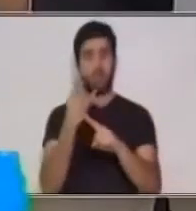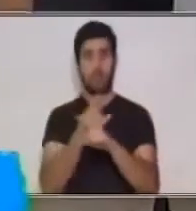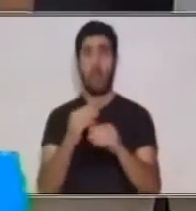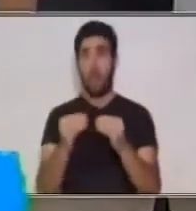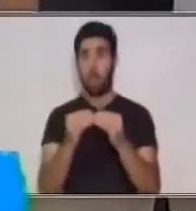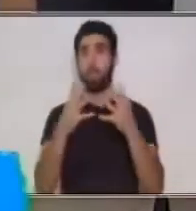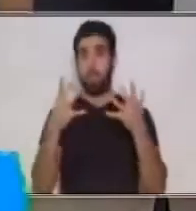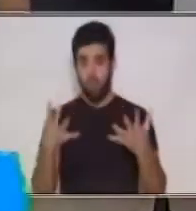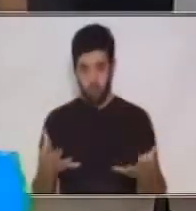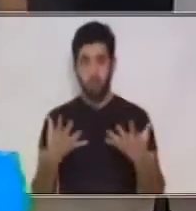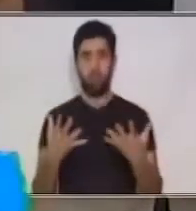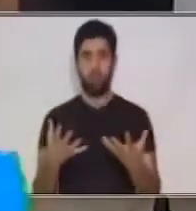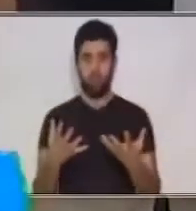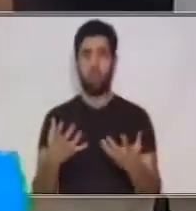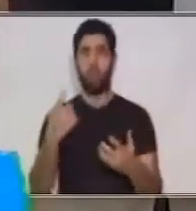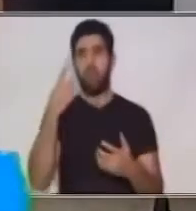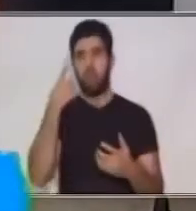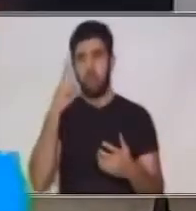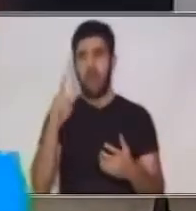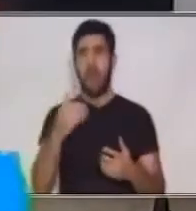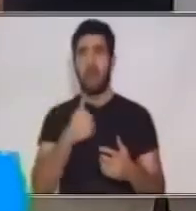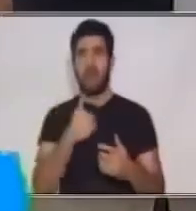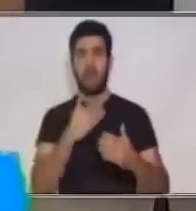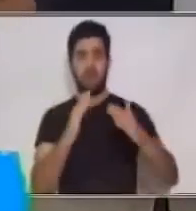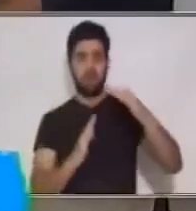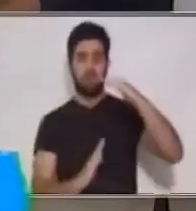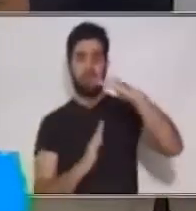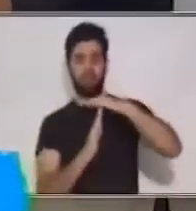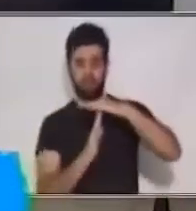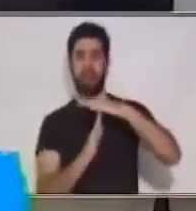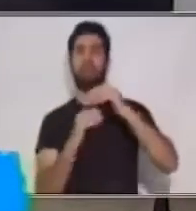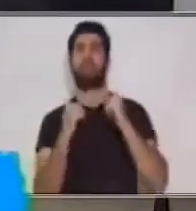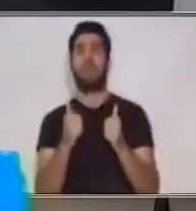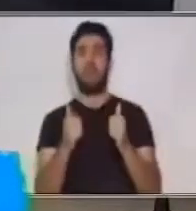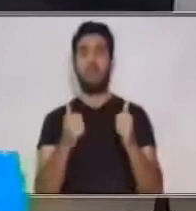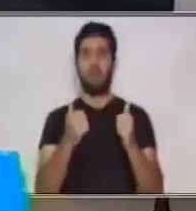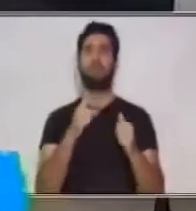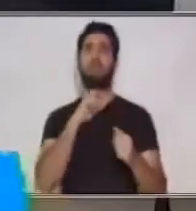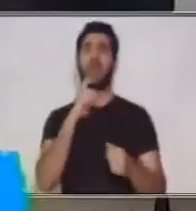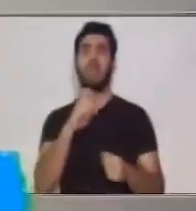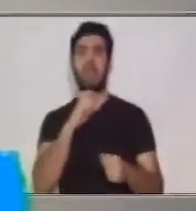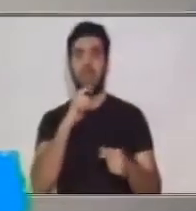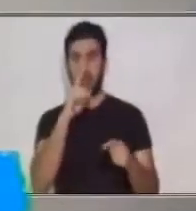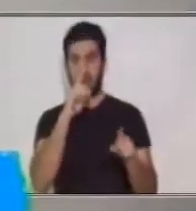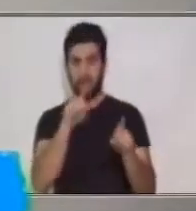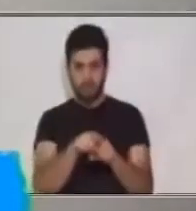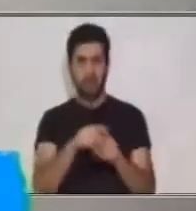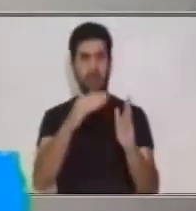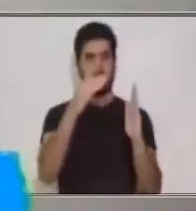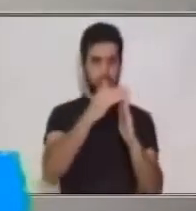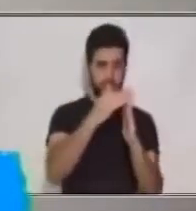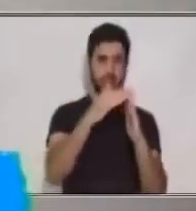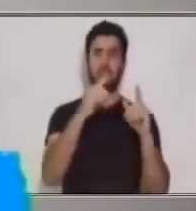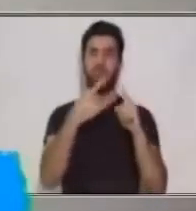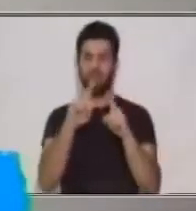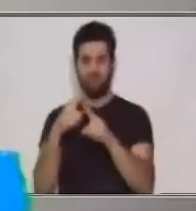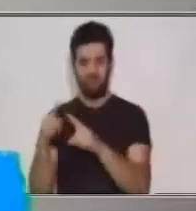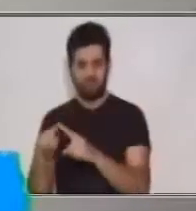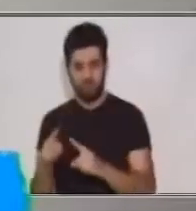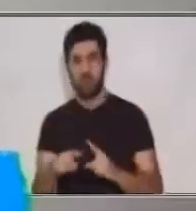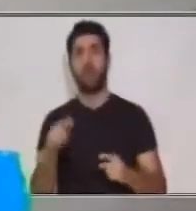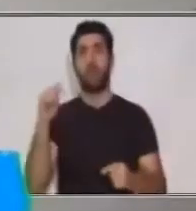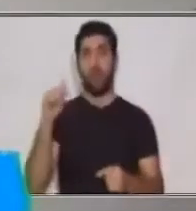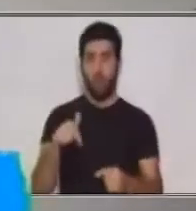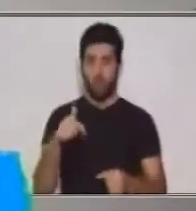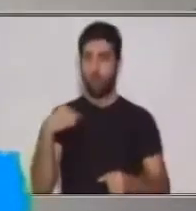geométrica que sirve para tener buena base y también en las estructuras metálicas, en la construcción, etcétera. Hoy